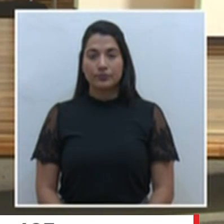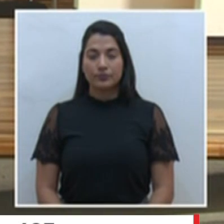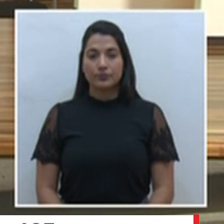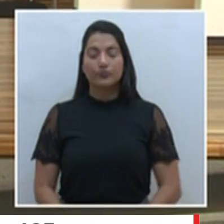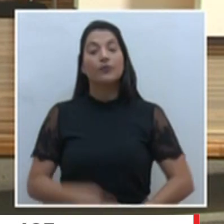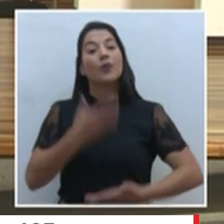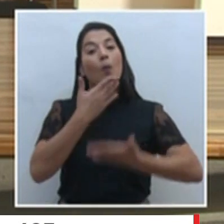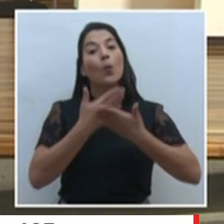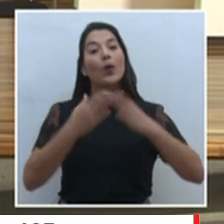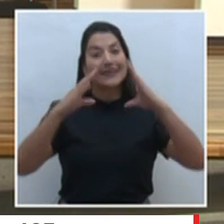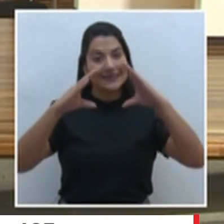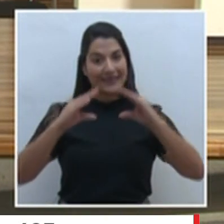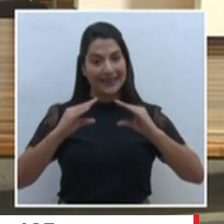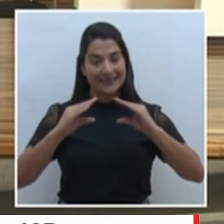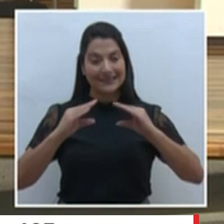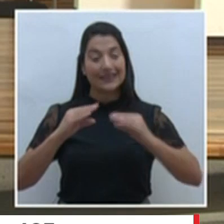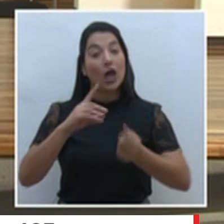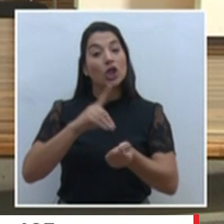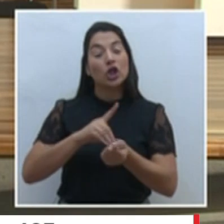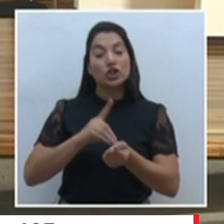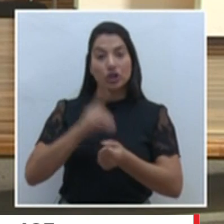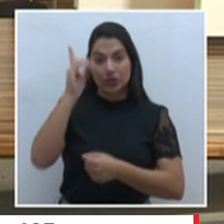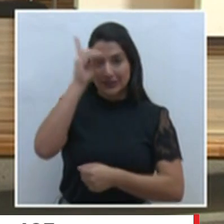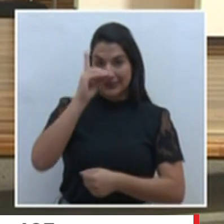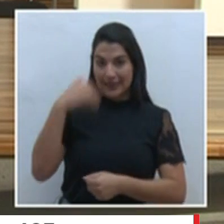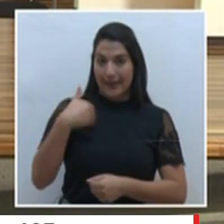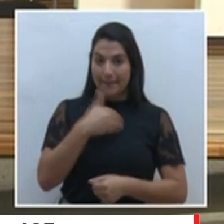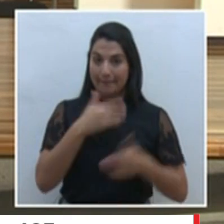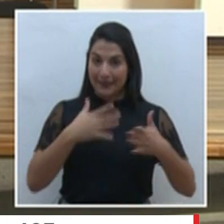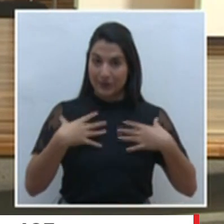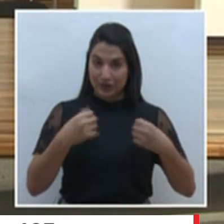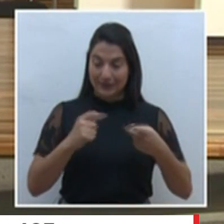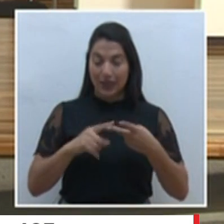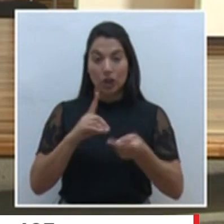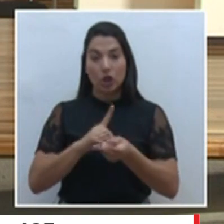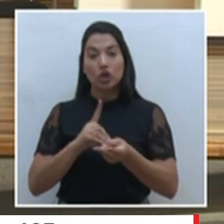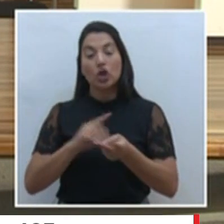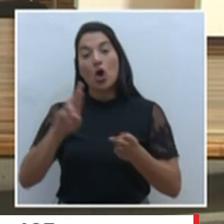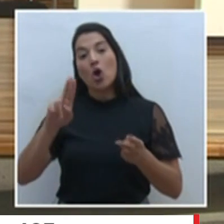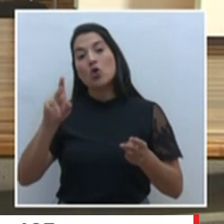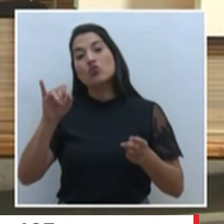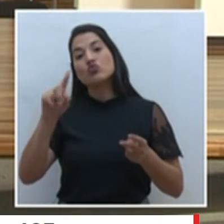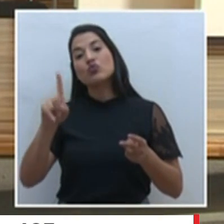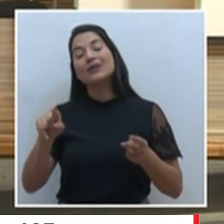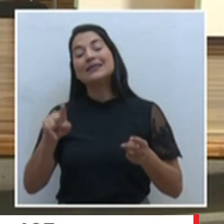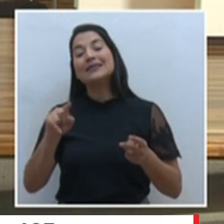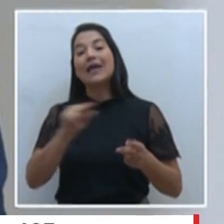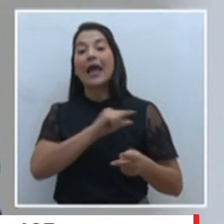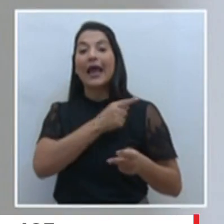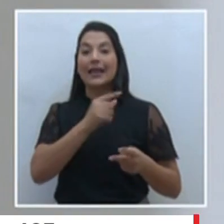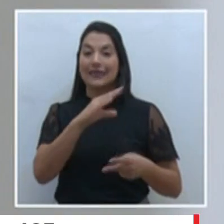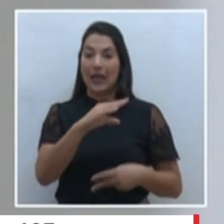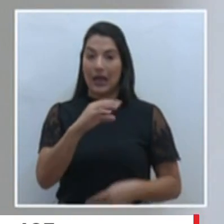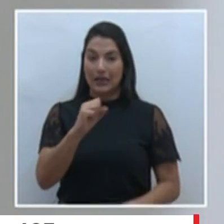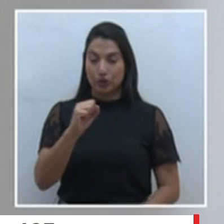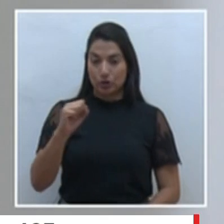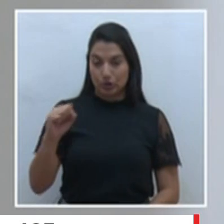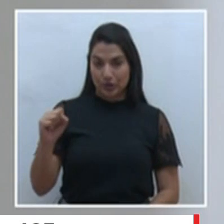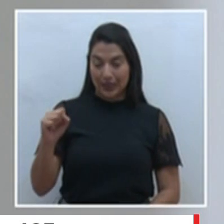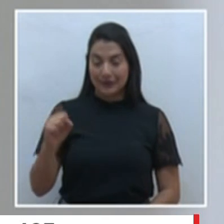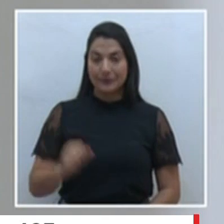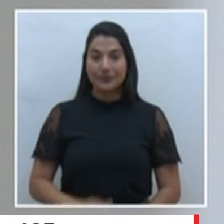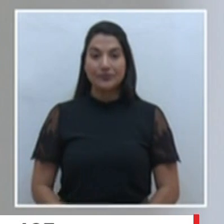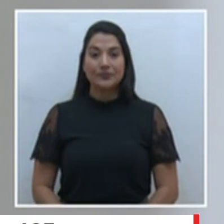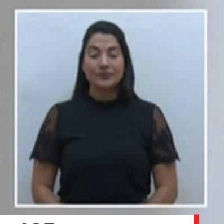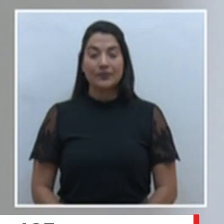Muy buenas tardes, doctor Daniel Salas, ministro de Salud, doctor Mario Ruiz, gerente médico de la Caja Costarricense de Seguro